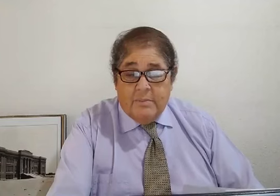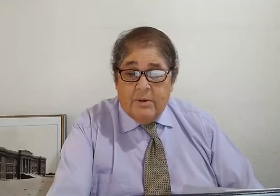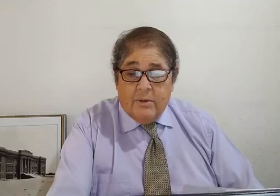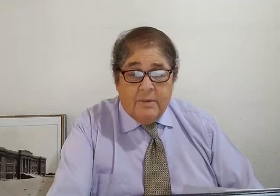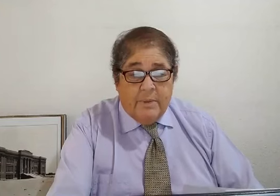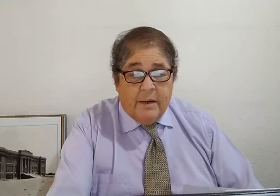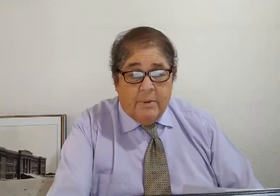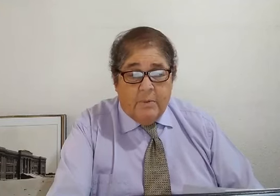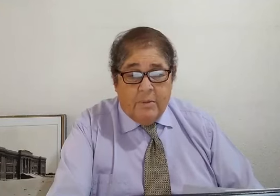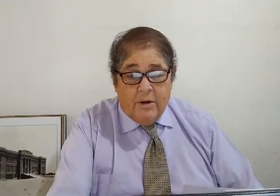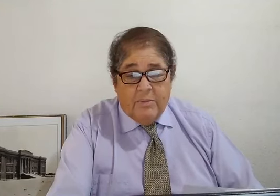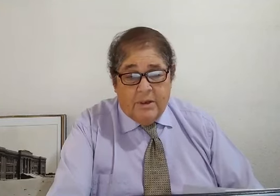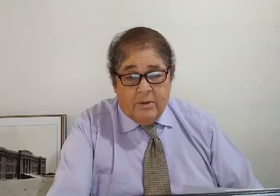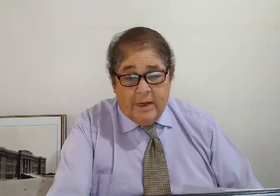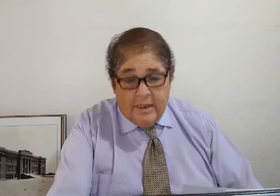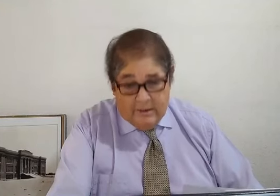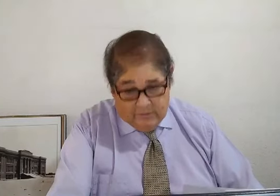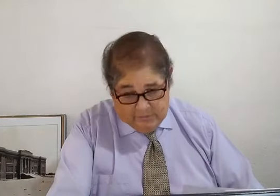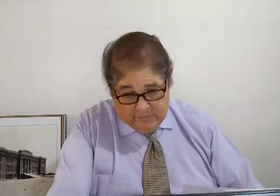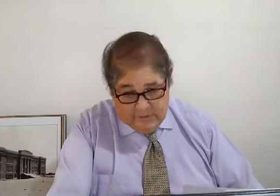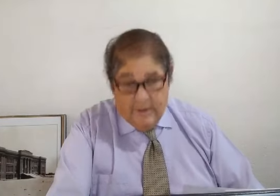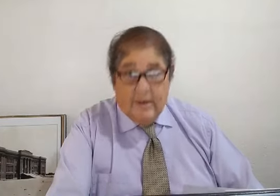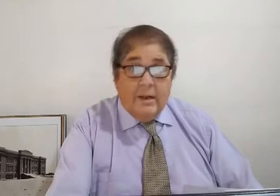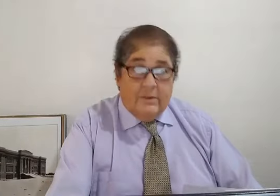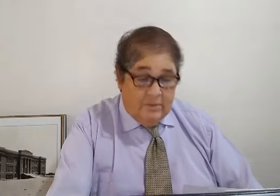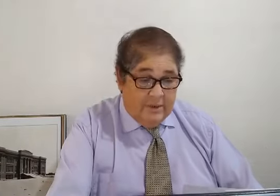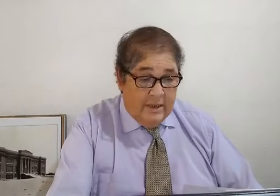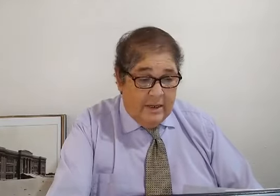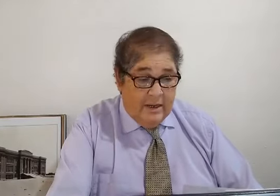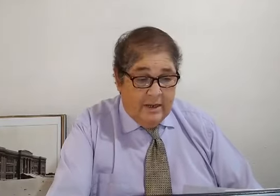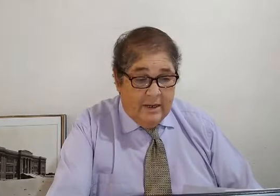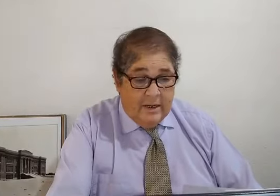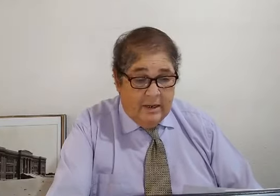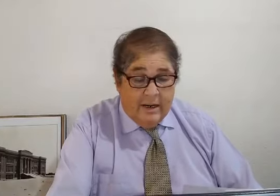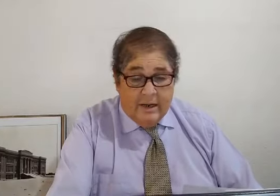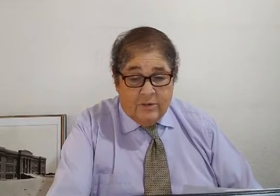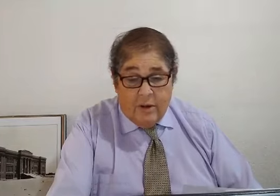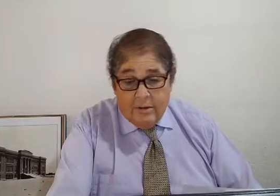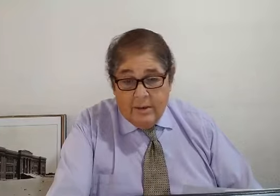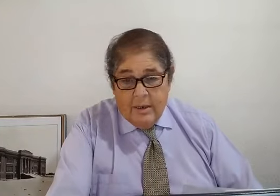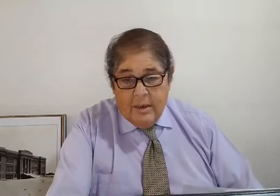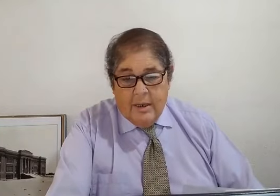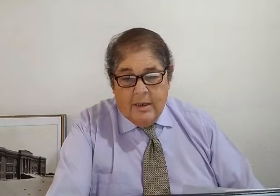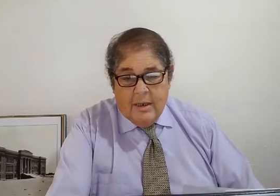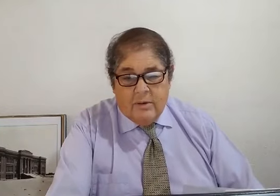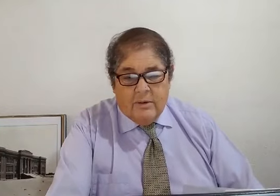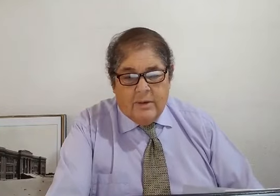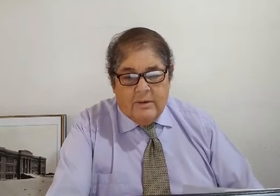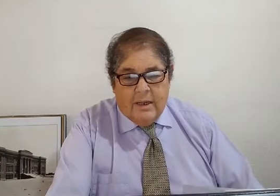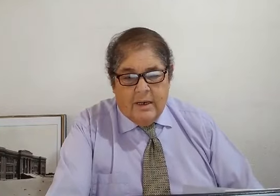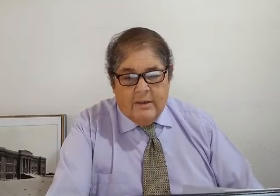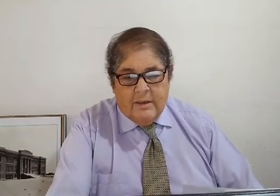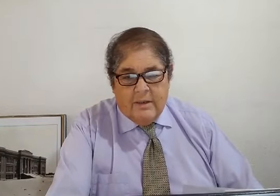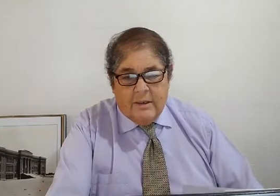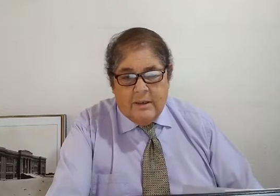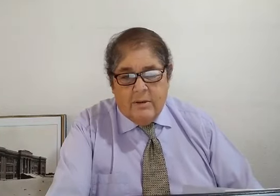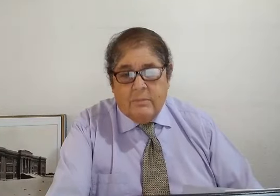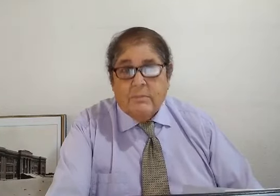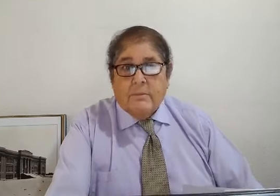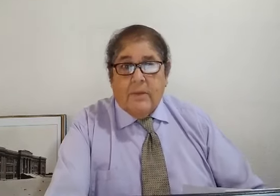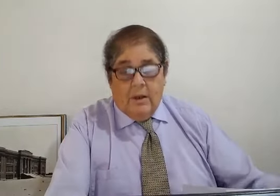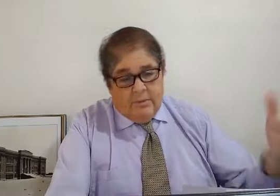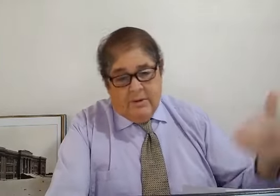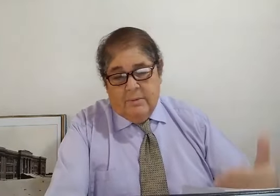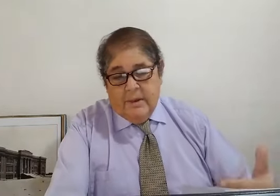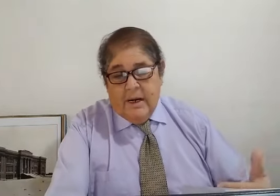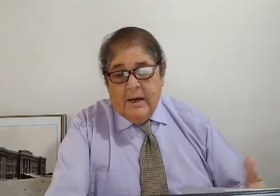distintas personas para promover los microcréditos. Les concede la razón y entonces en este sentido